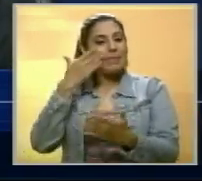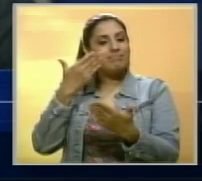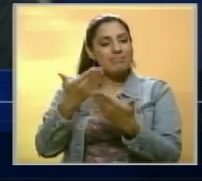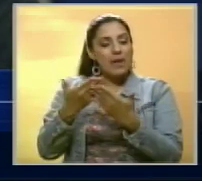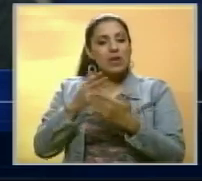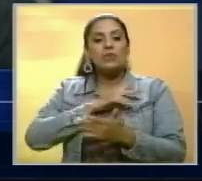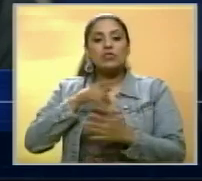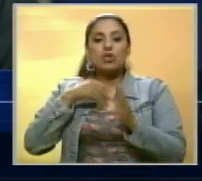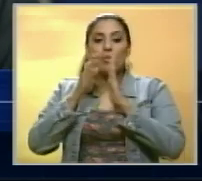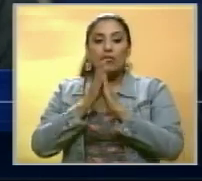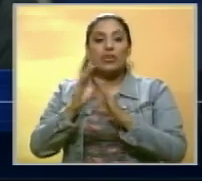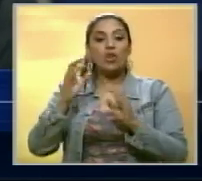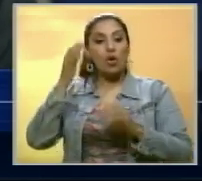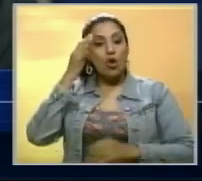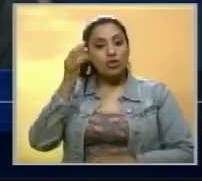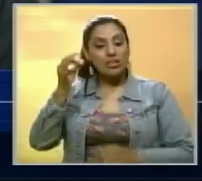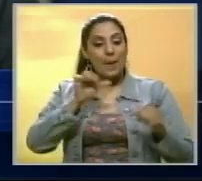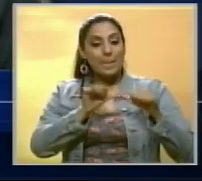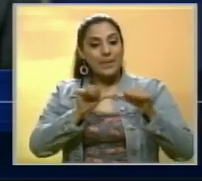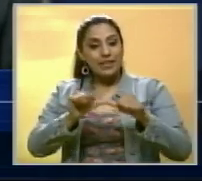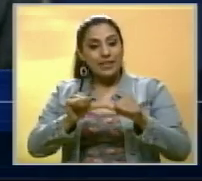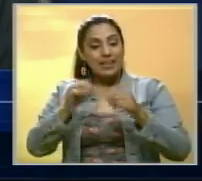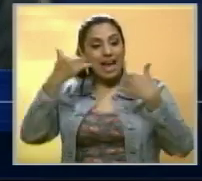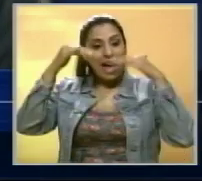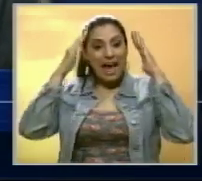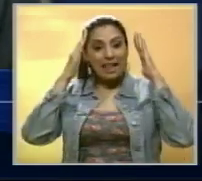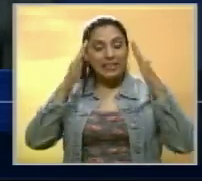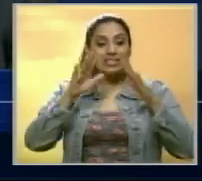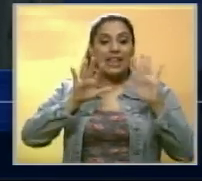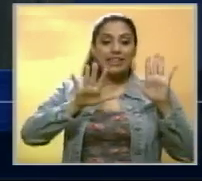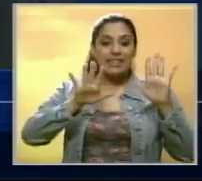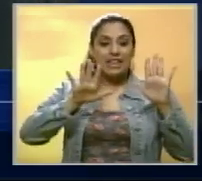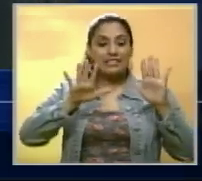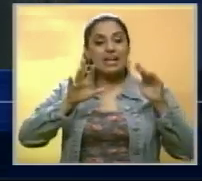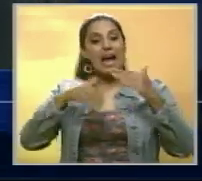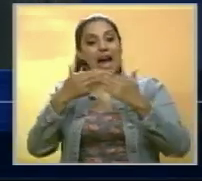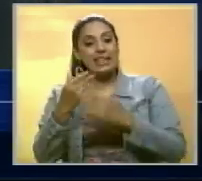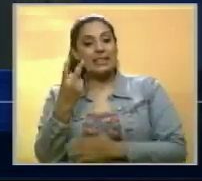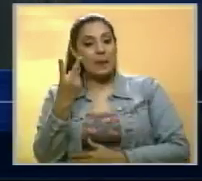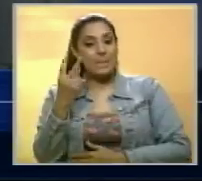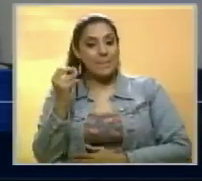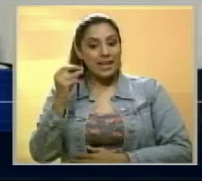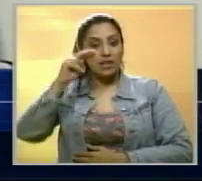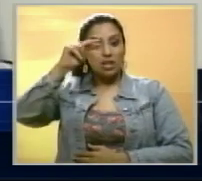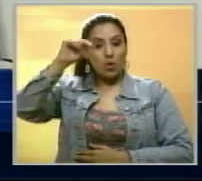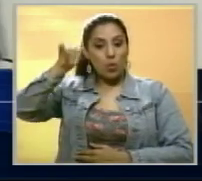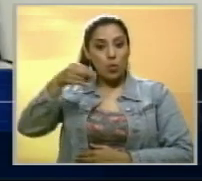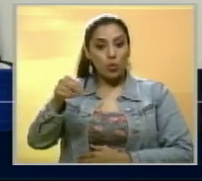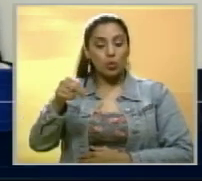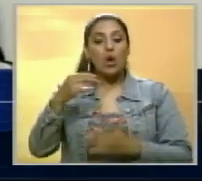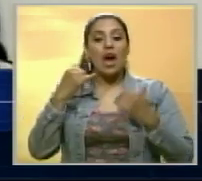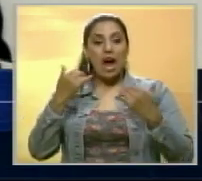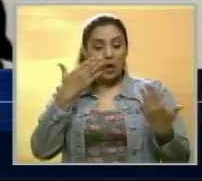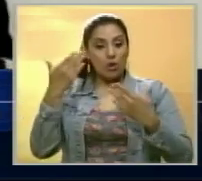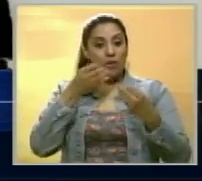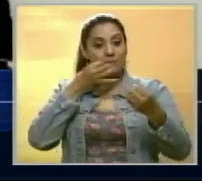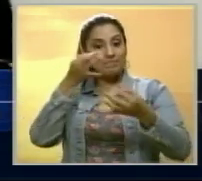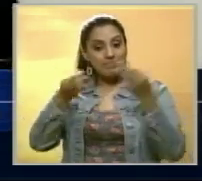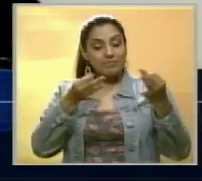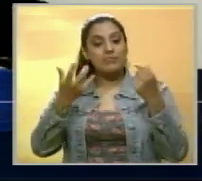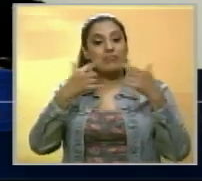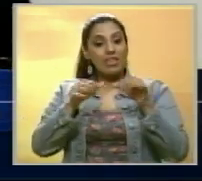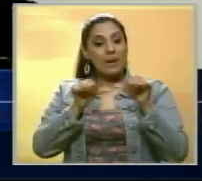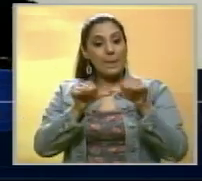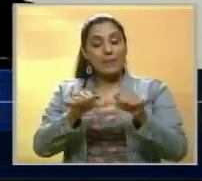que pedimos que la sesión del Consejo Permanente para abordarlo fuera entre el 10 y el 20 de junio. El funcionario indicó que en la